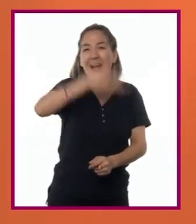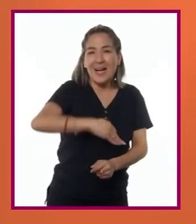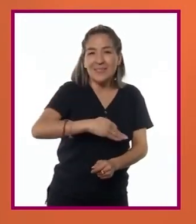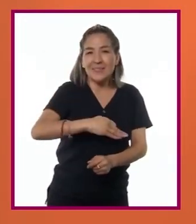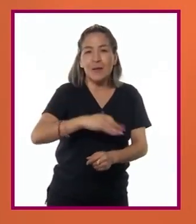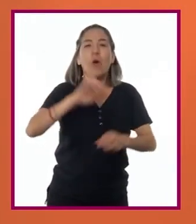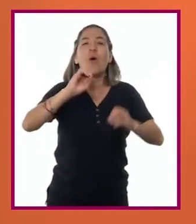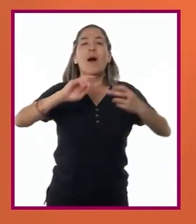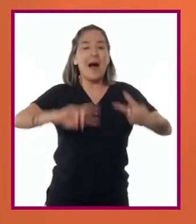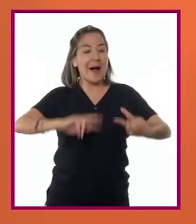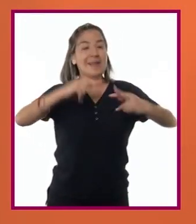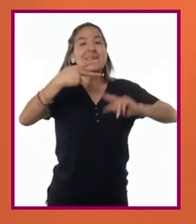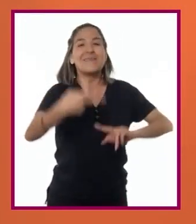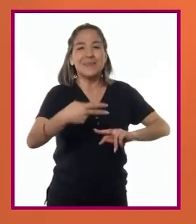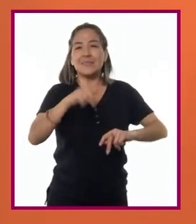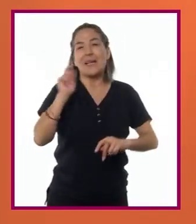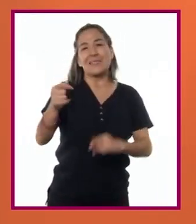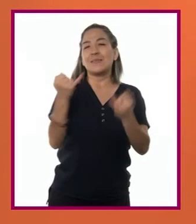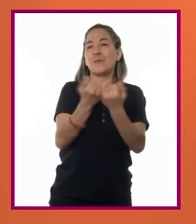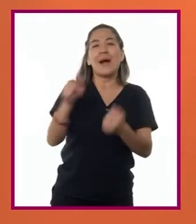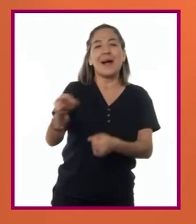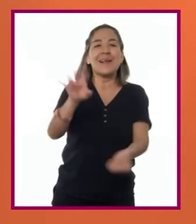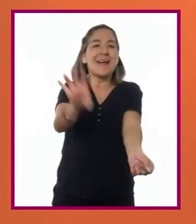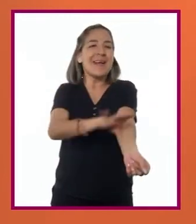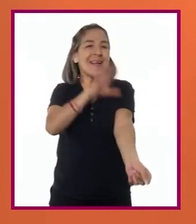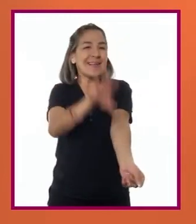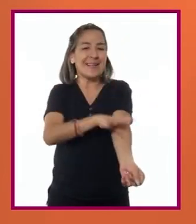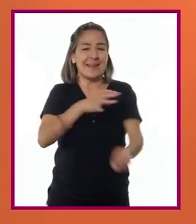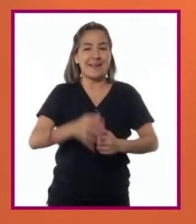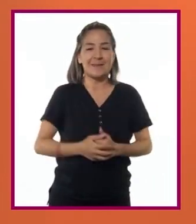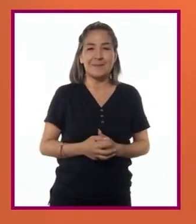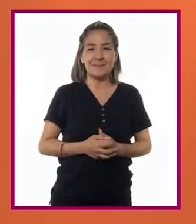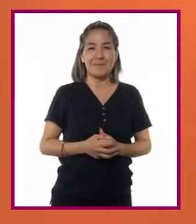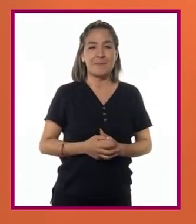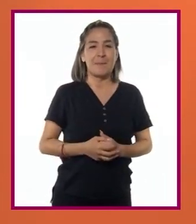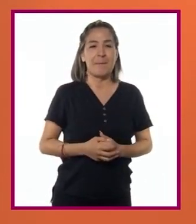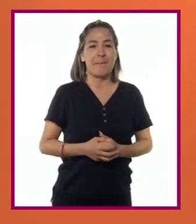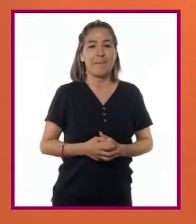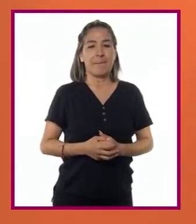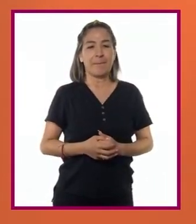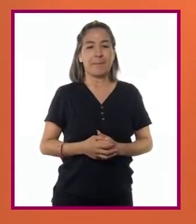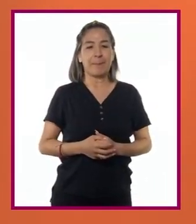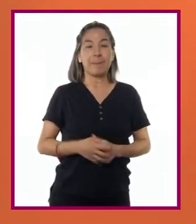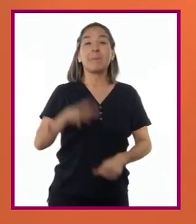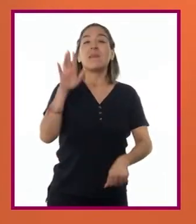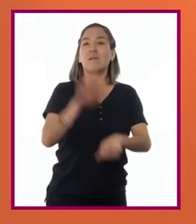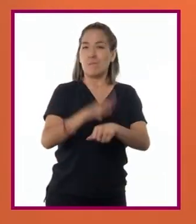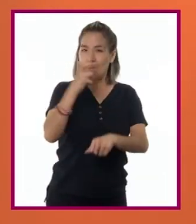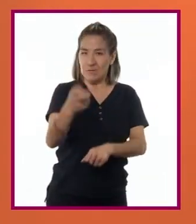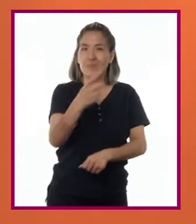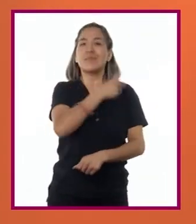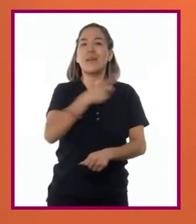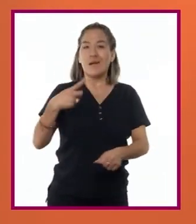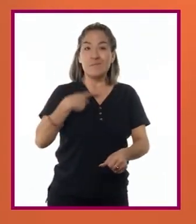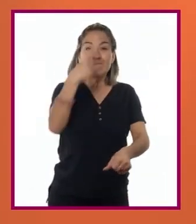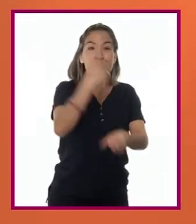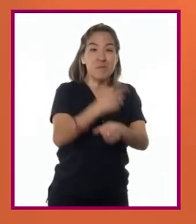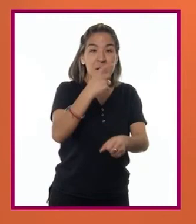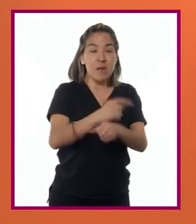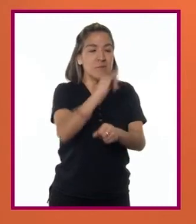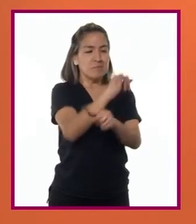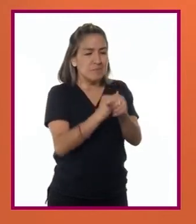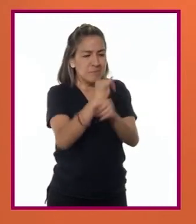su significado, como lo relativo a la energía. Por eso es importante analizar la información que se divulga